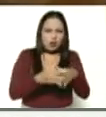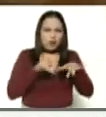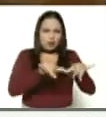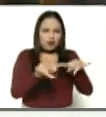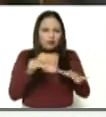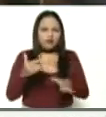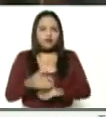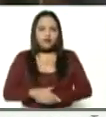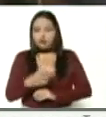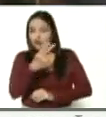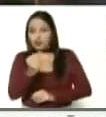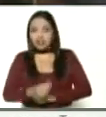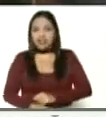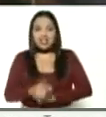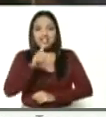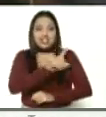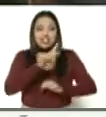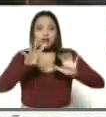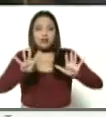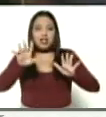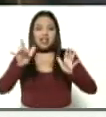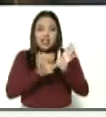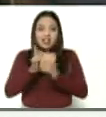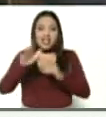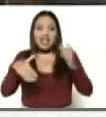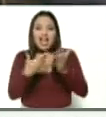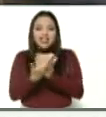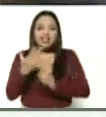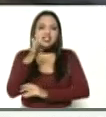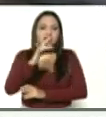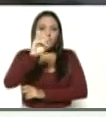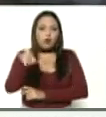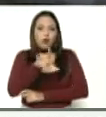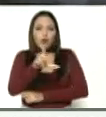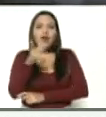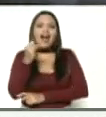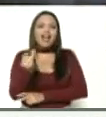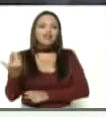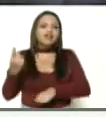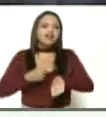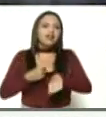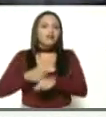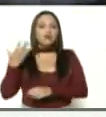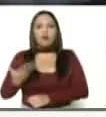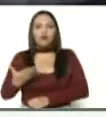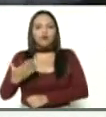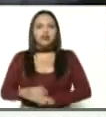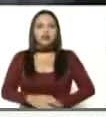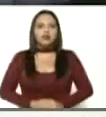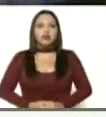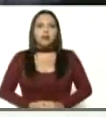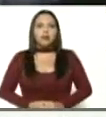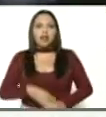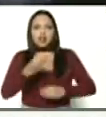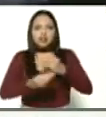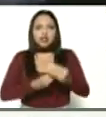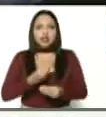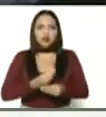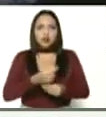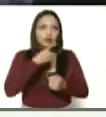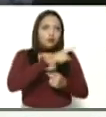de 19 de abril a 5 de julio hay una etapa muy interesante, ¿no? Se forman varias